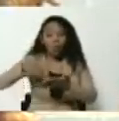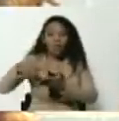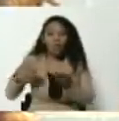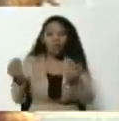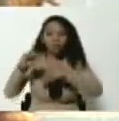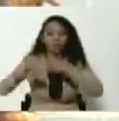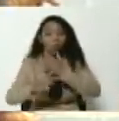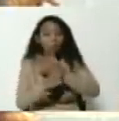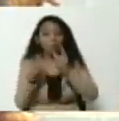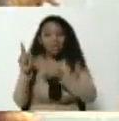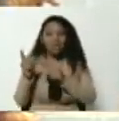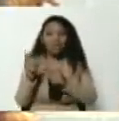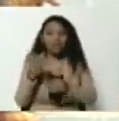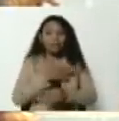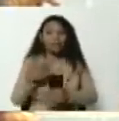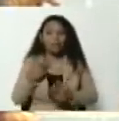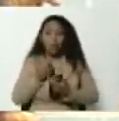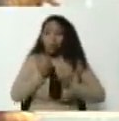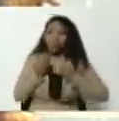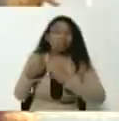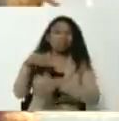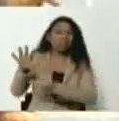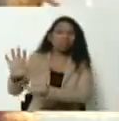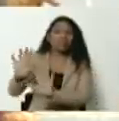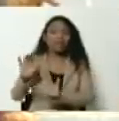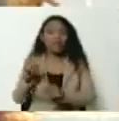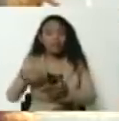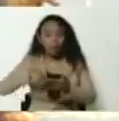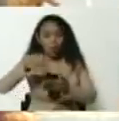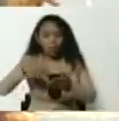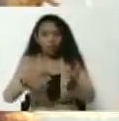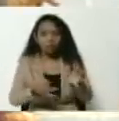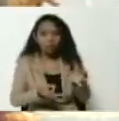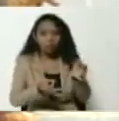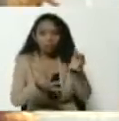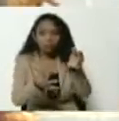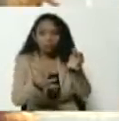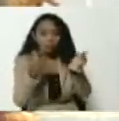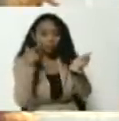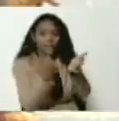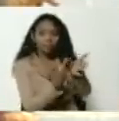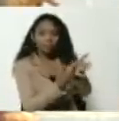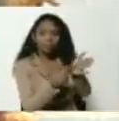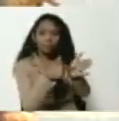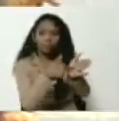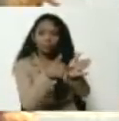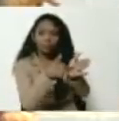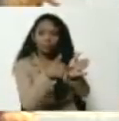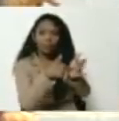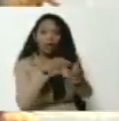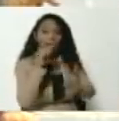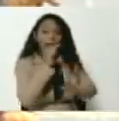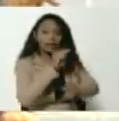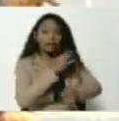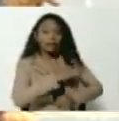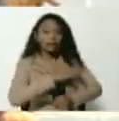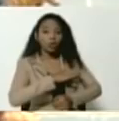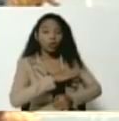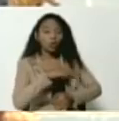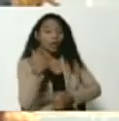de desentenderse de esa acción mercenaria contra Venezuela y apareció un contrato. Mira, aquí está. Este señor que